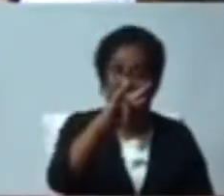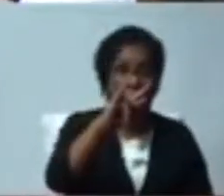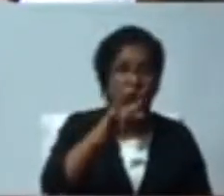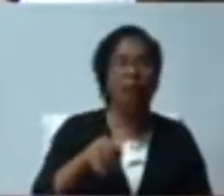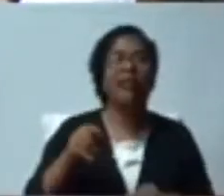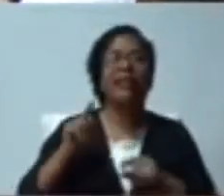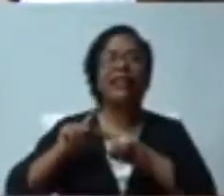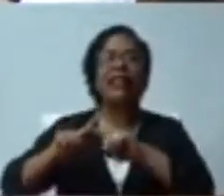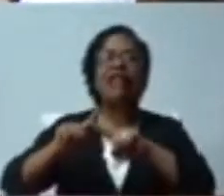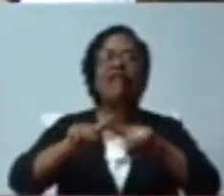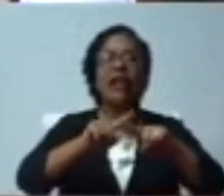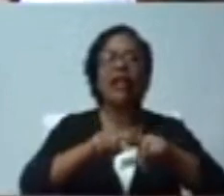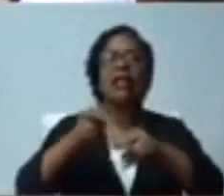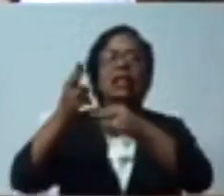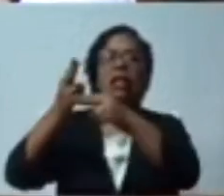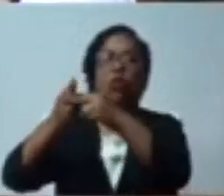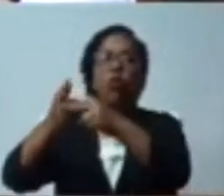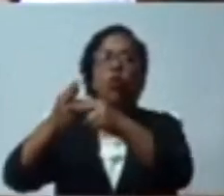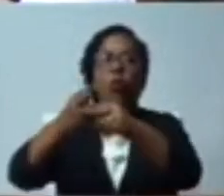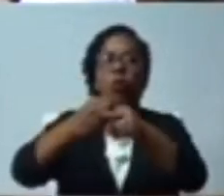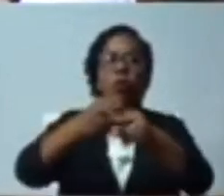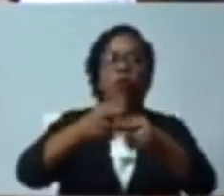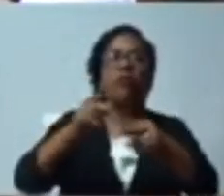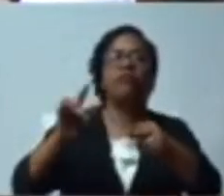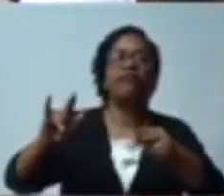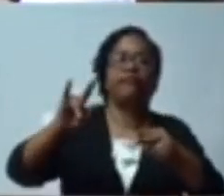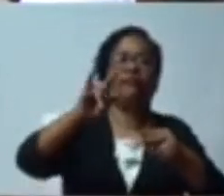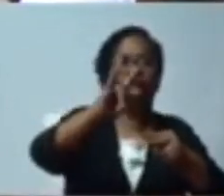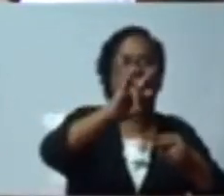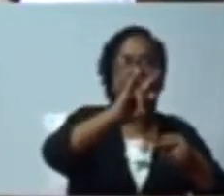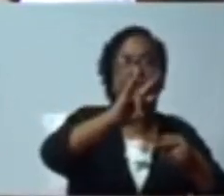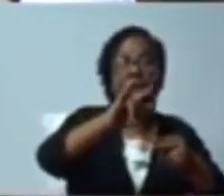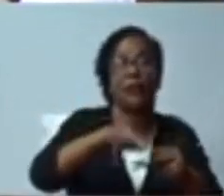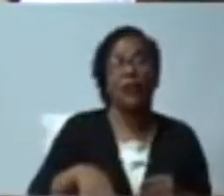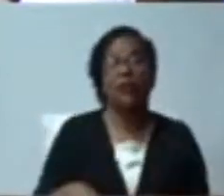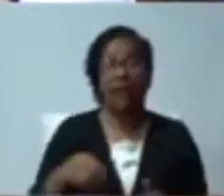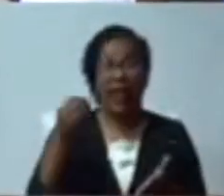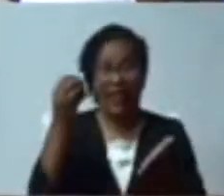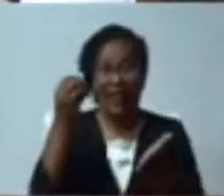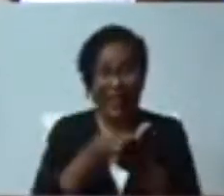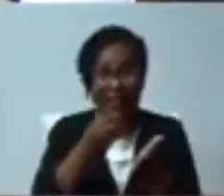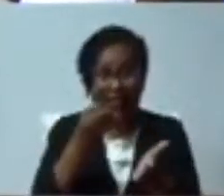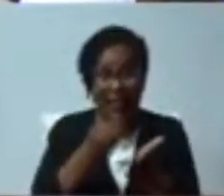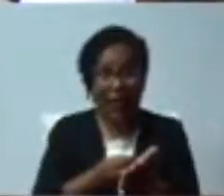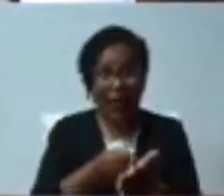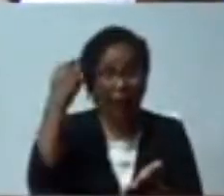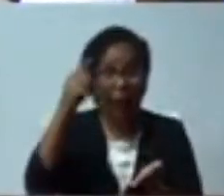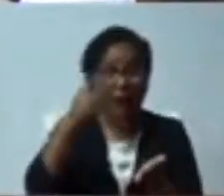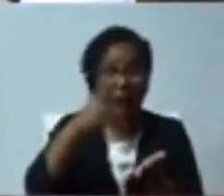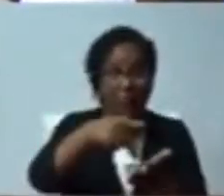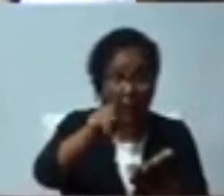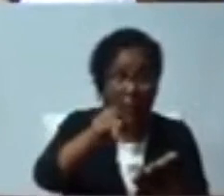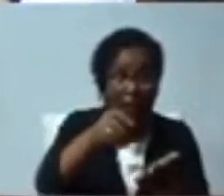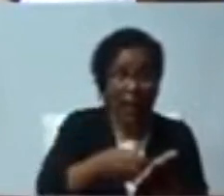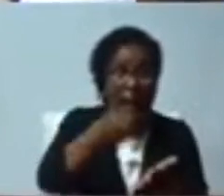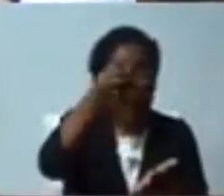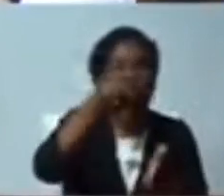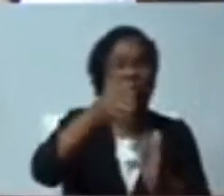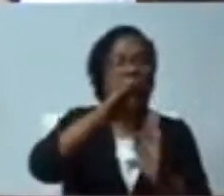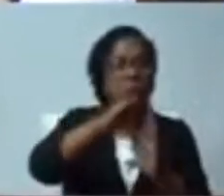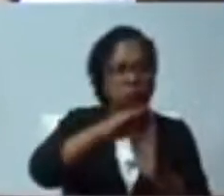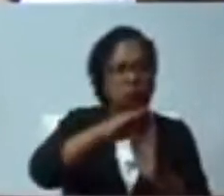esta competencia que se reduzcan significativamente los costos de estos